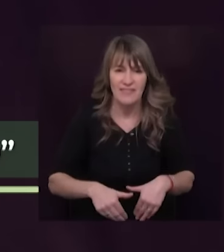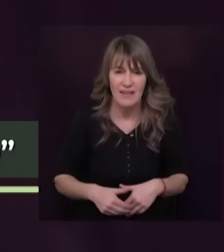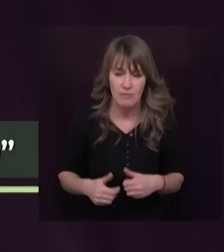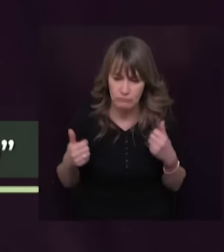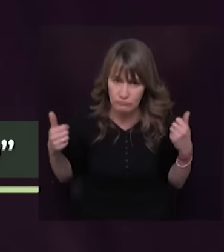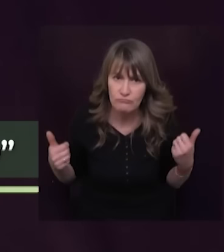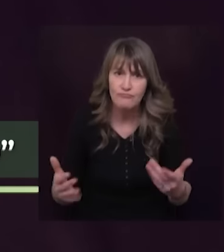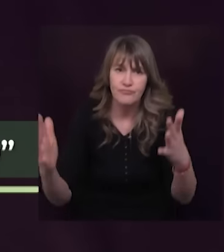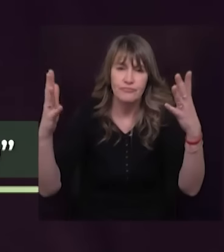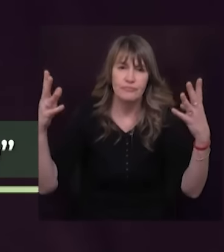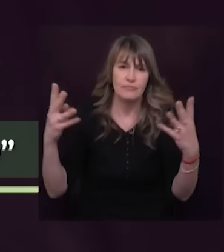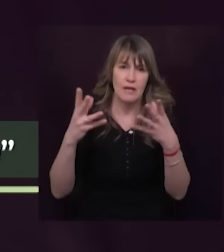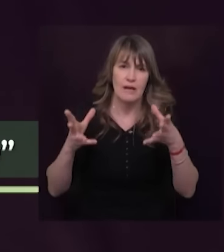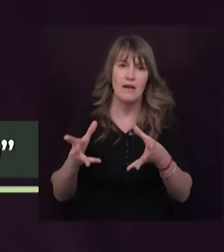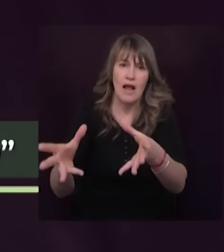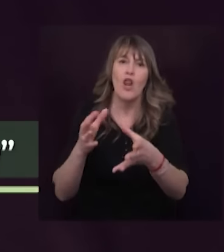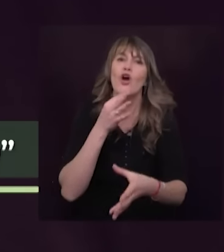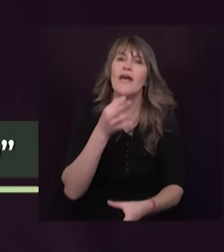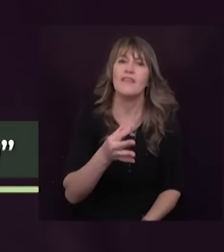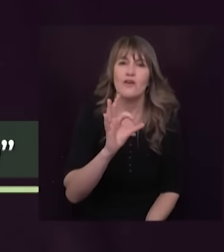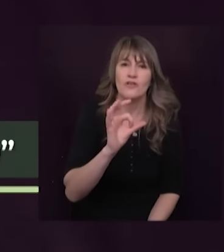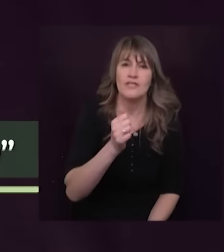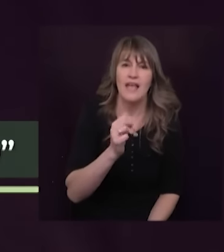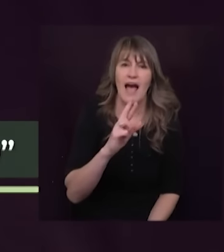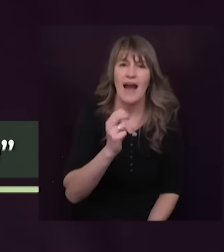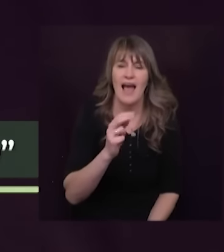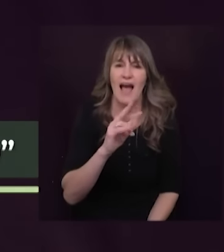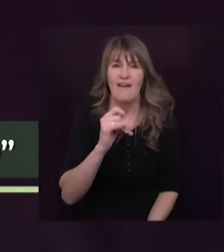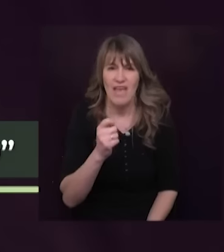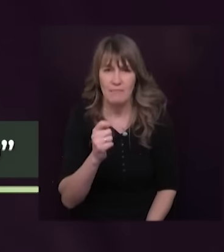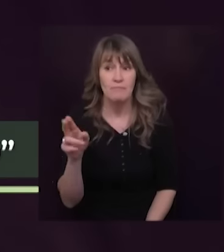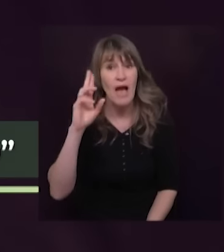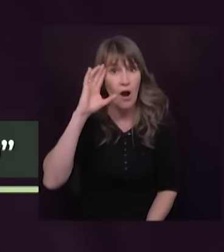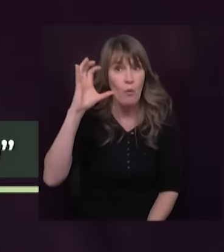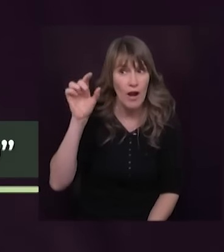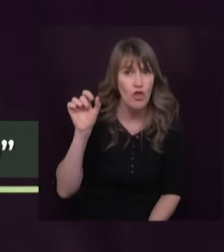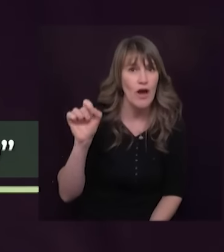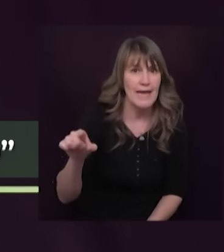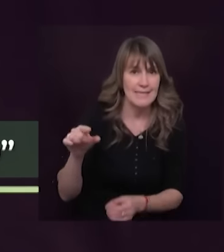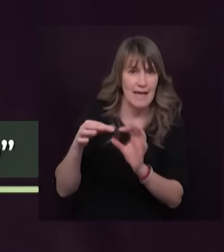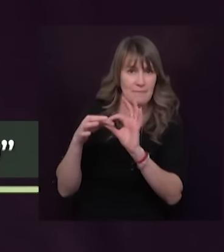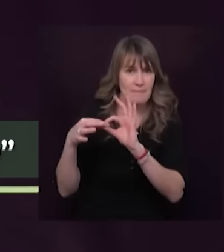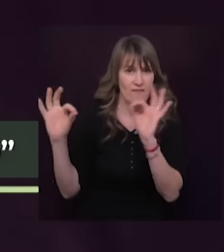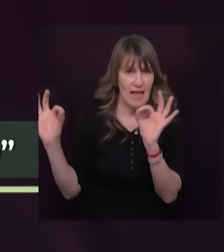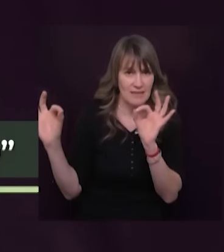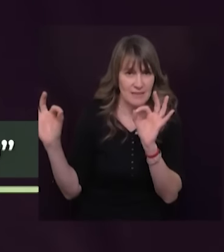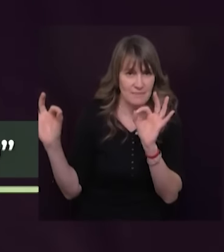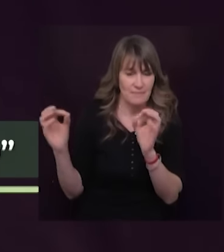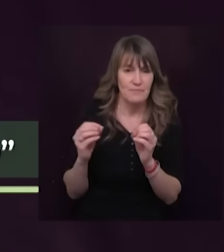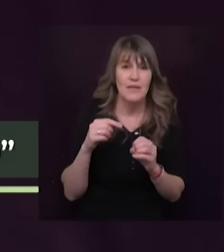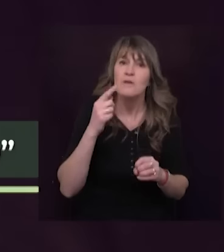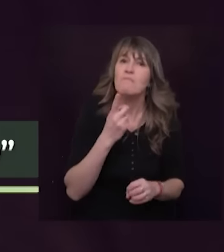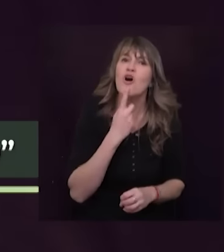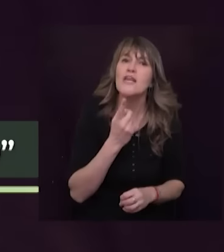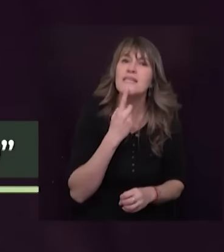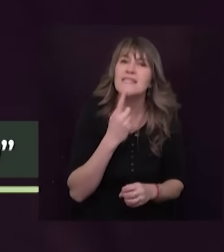ver eh Por qué recuerdo esto porque la política